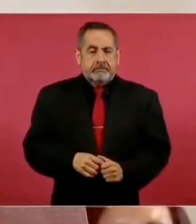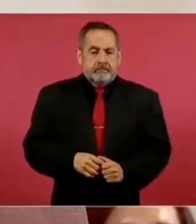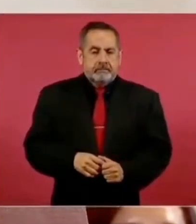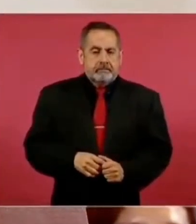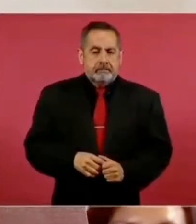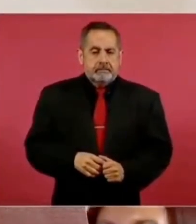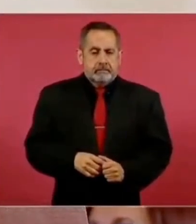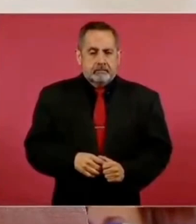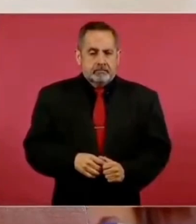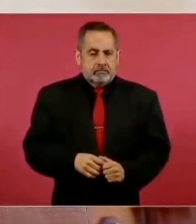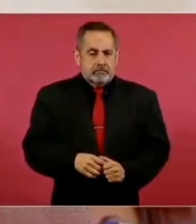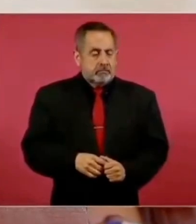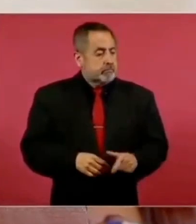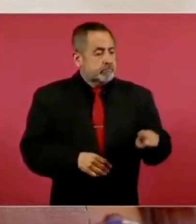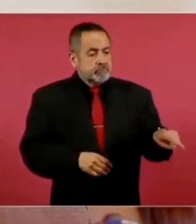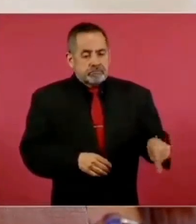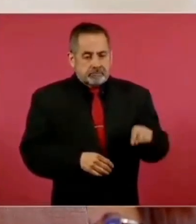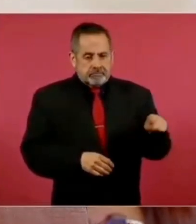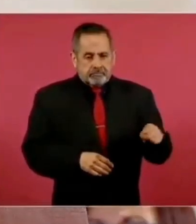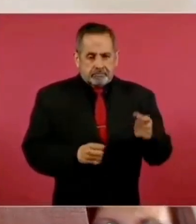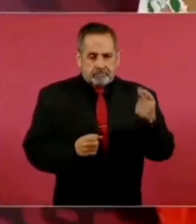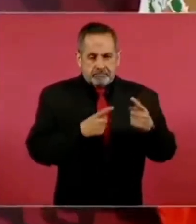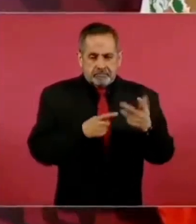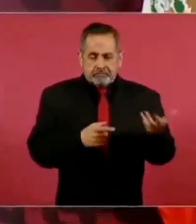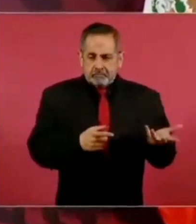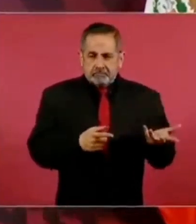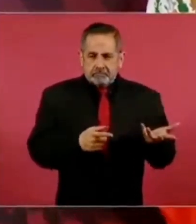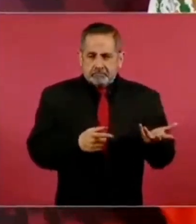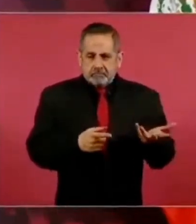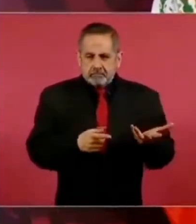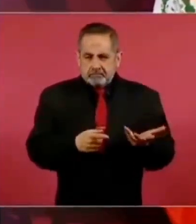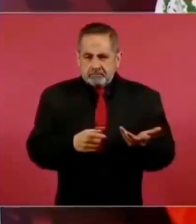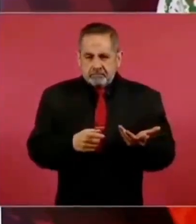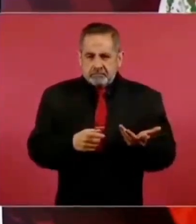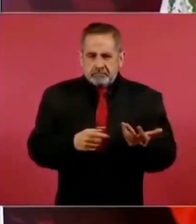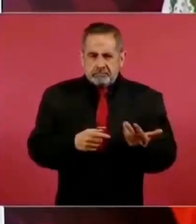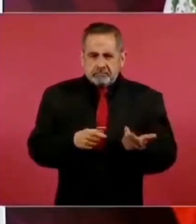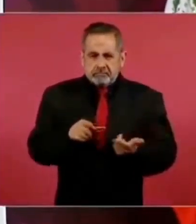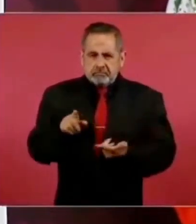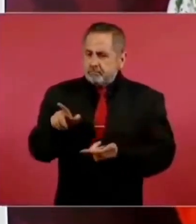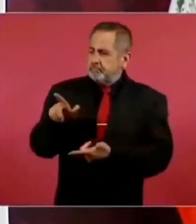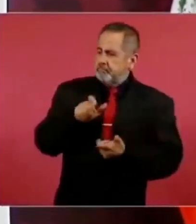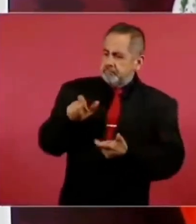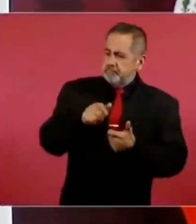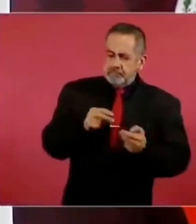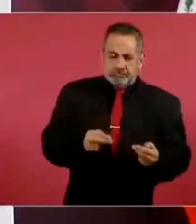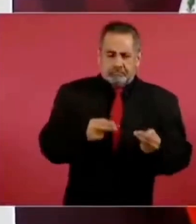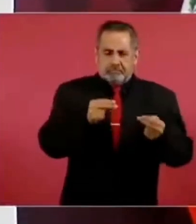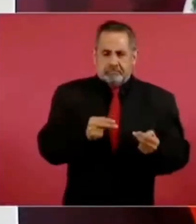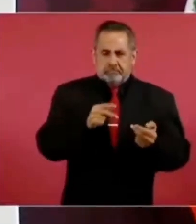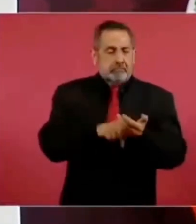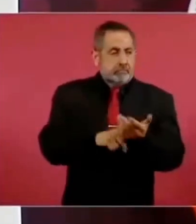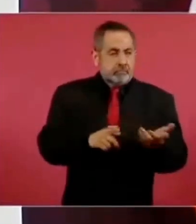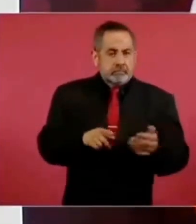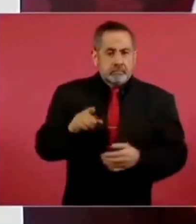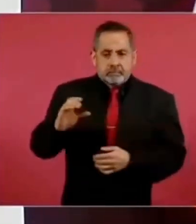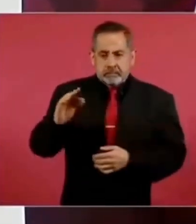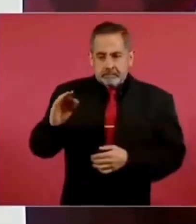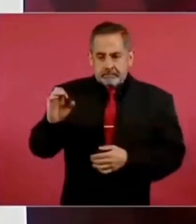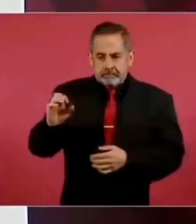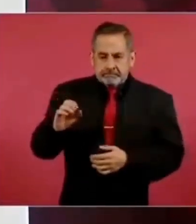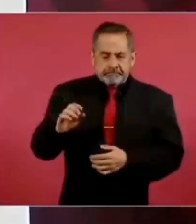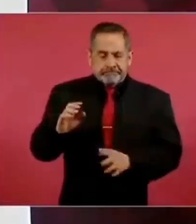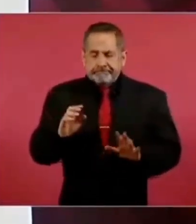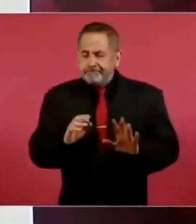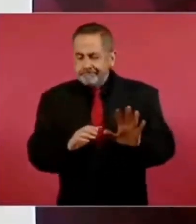¿Por qué no cobramos más y se fortalecen las finanzas de la Comisión Federal? Sí, pero